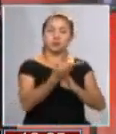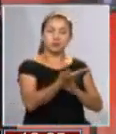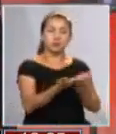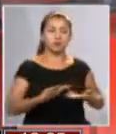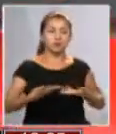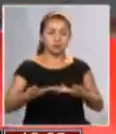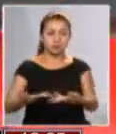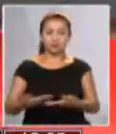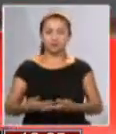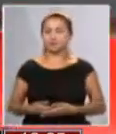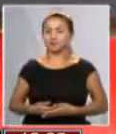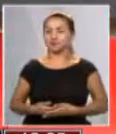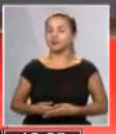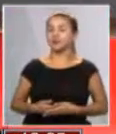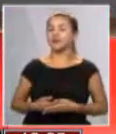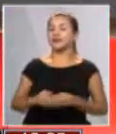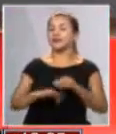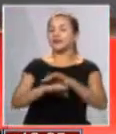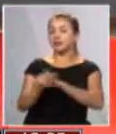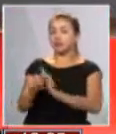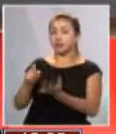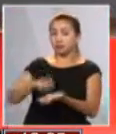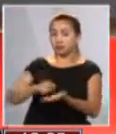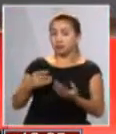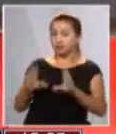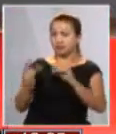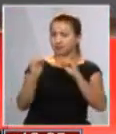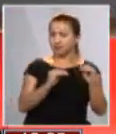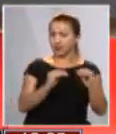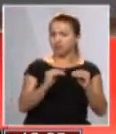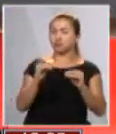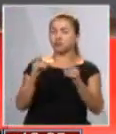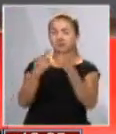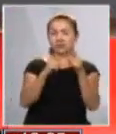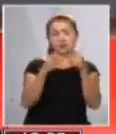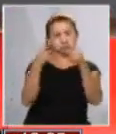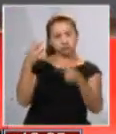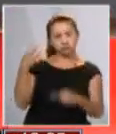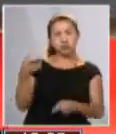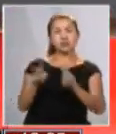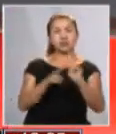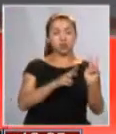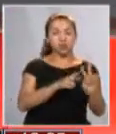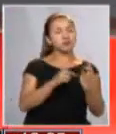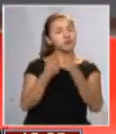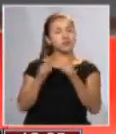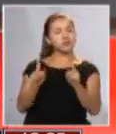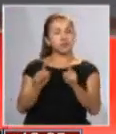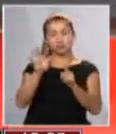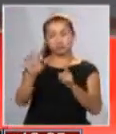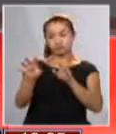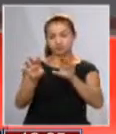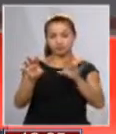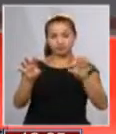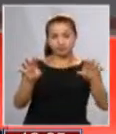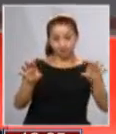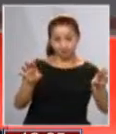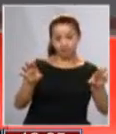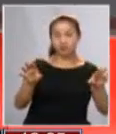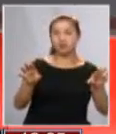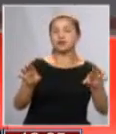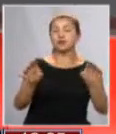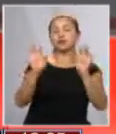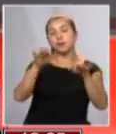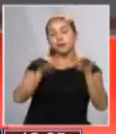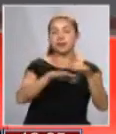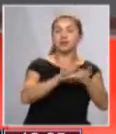por la invitación. Bueno, los delitos tributarios, ya lo conversábamos, tienen varias particularidades que los hacen distintos en cuanto a el tipo